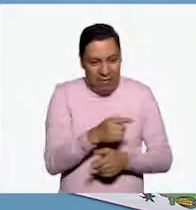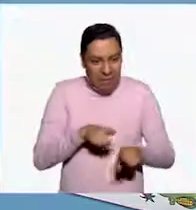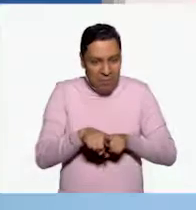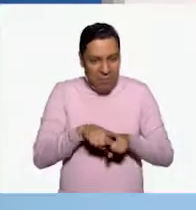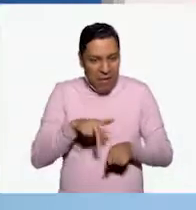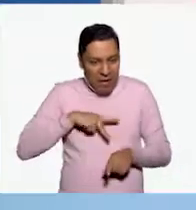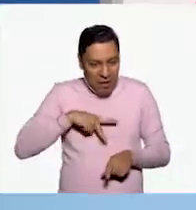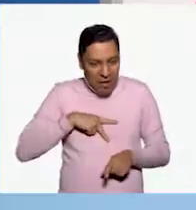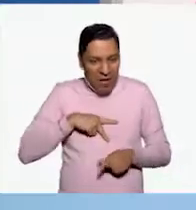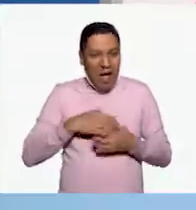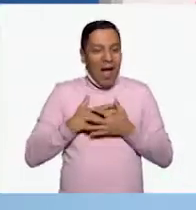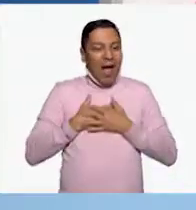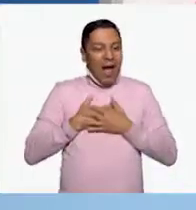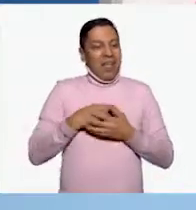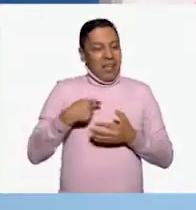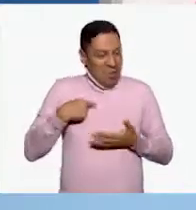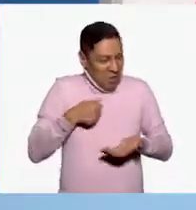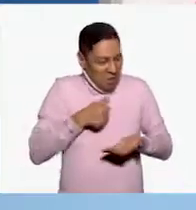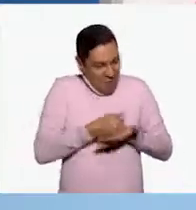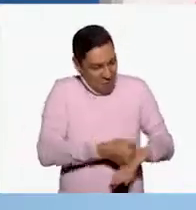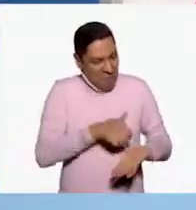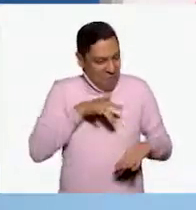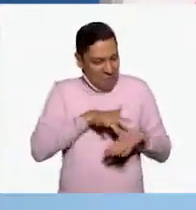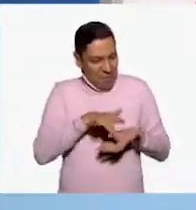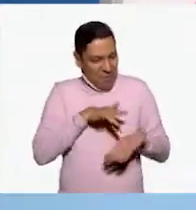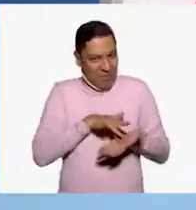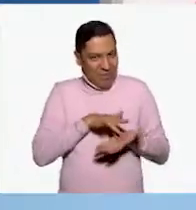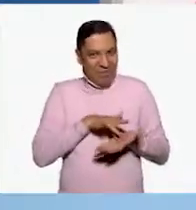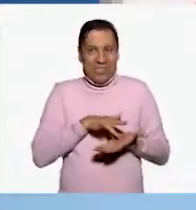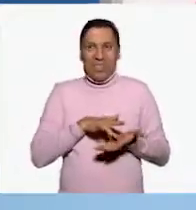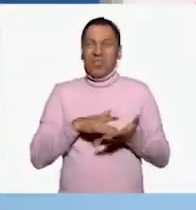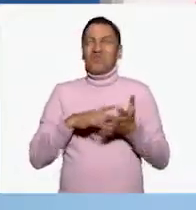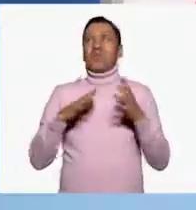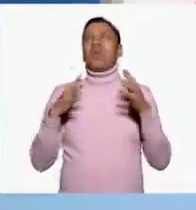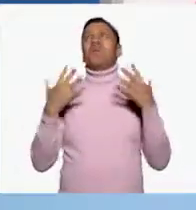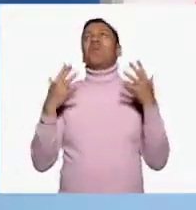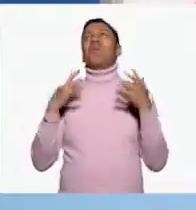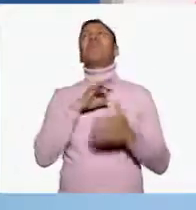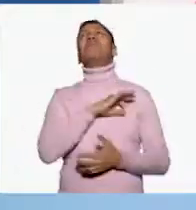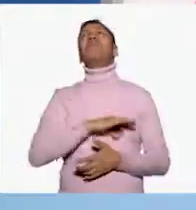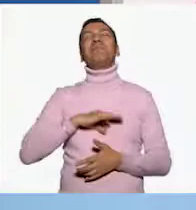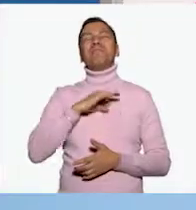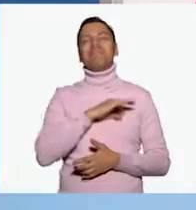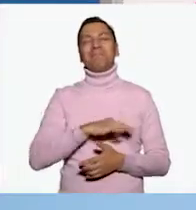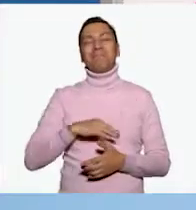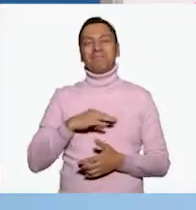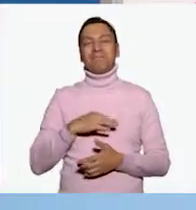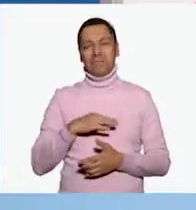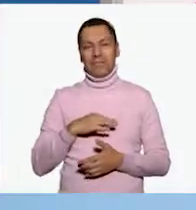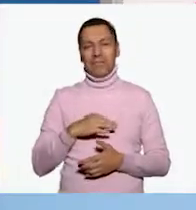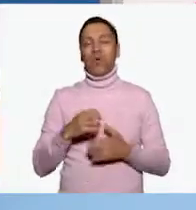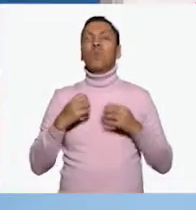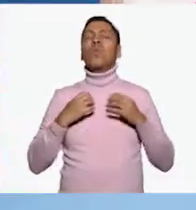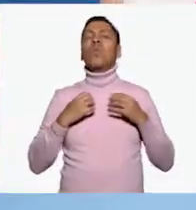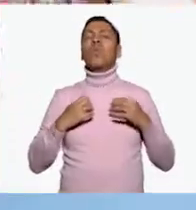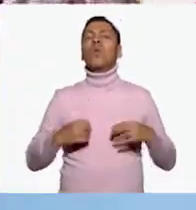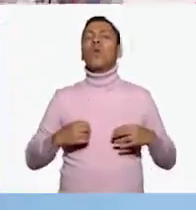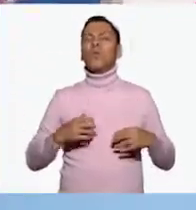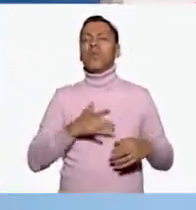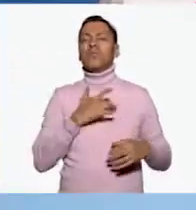¡Wow! Sí, y tú puedes saber si estás sintiendo alegría Porque tu cuerpo se